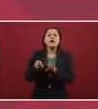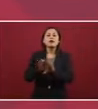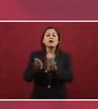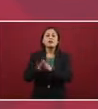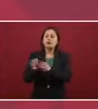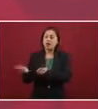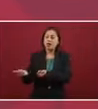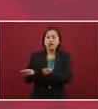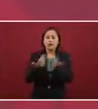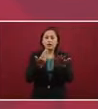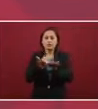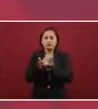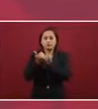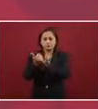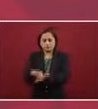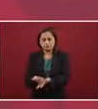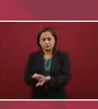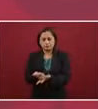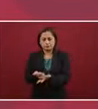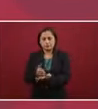cobran